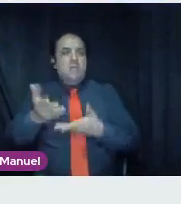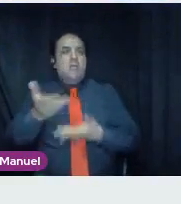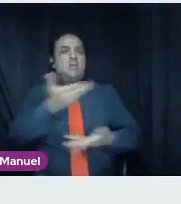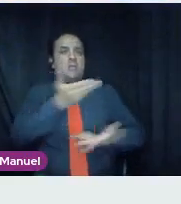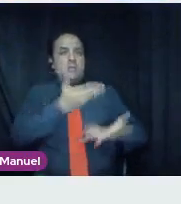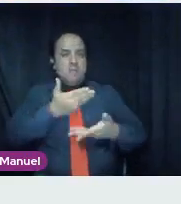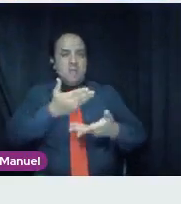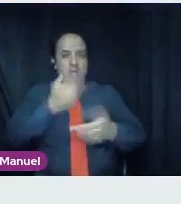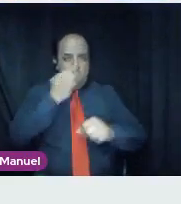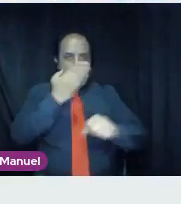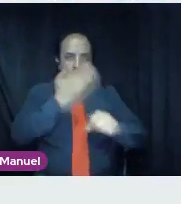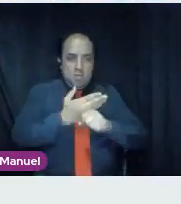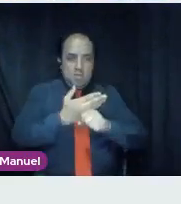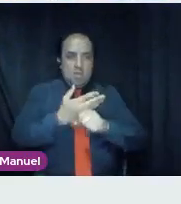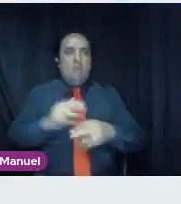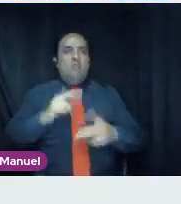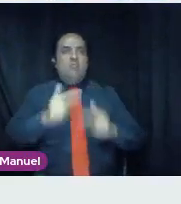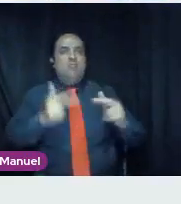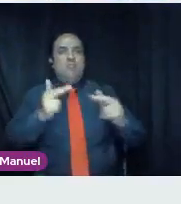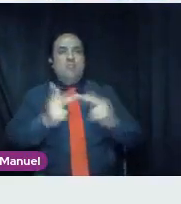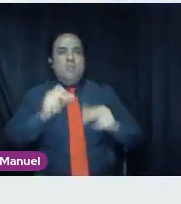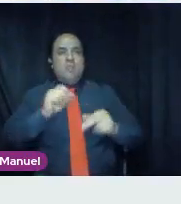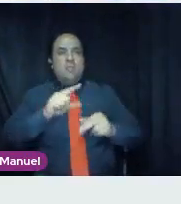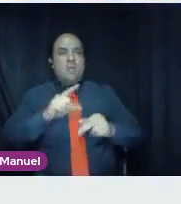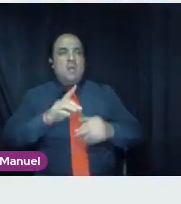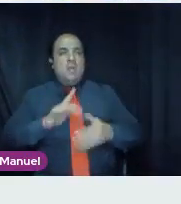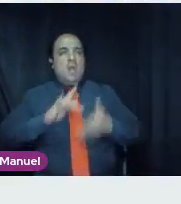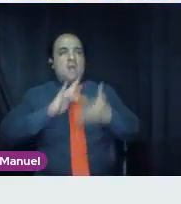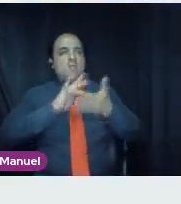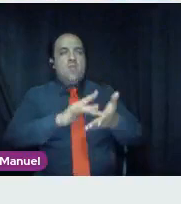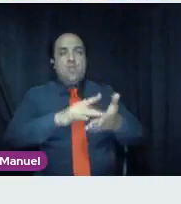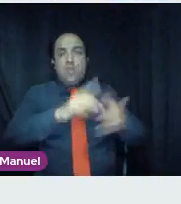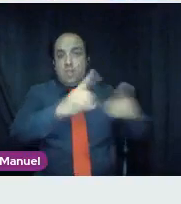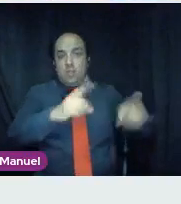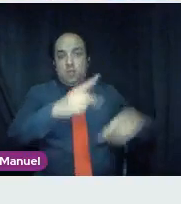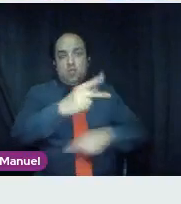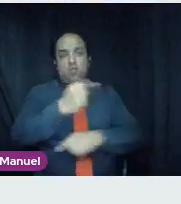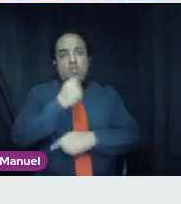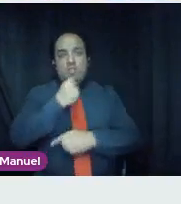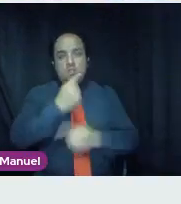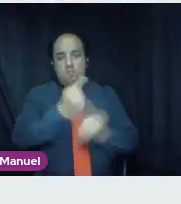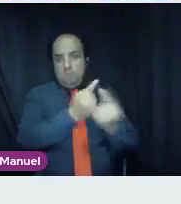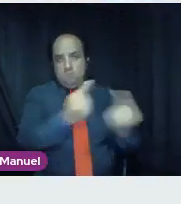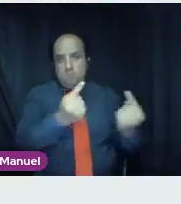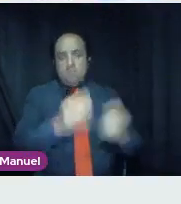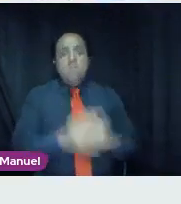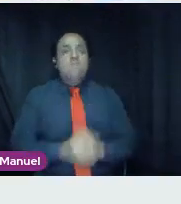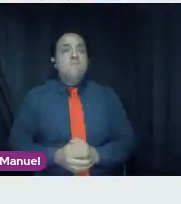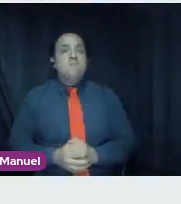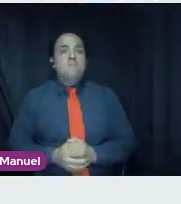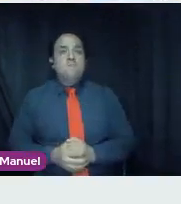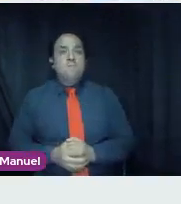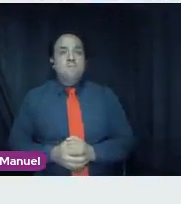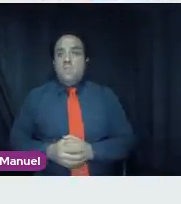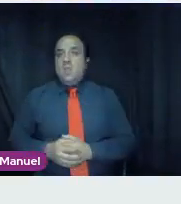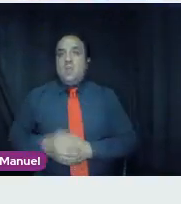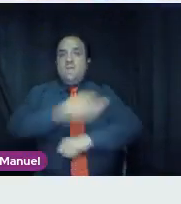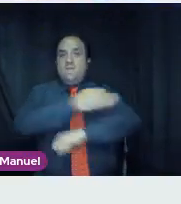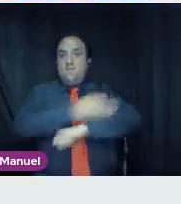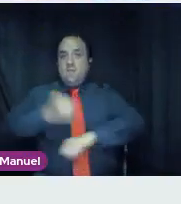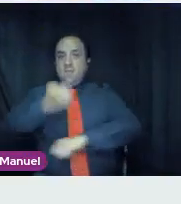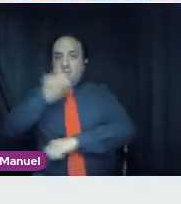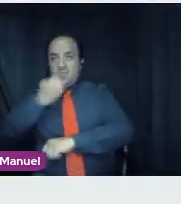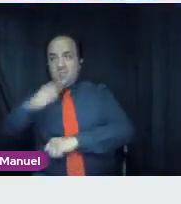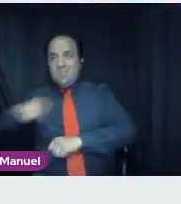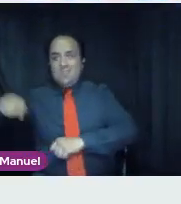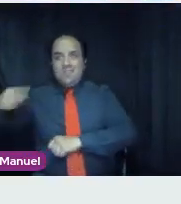en el desarrollo integral de las y los niños. Desde este enfoque, las familias y las escuelas son